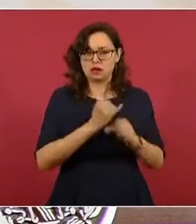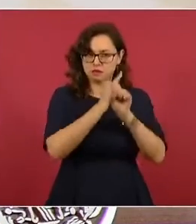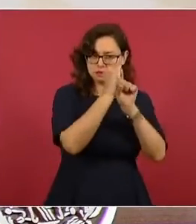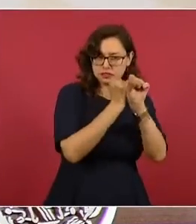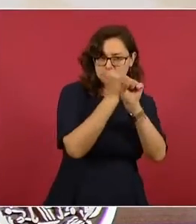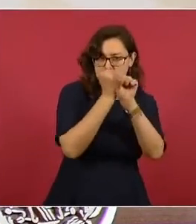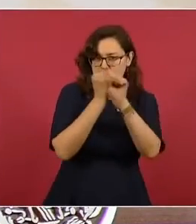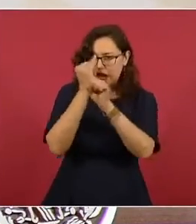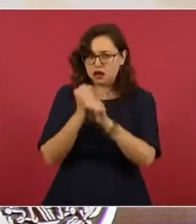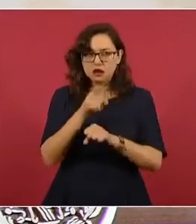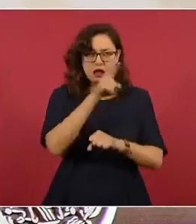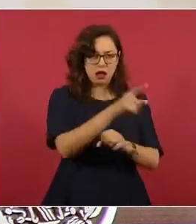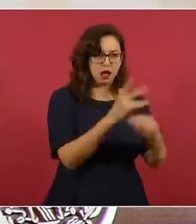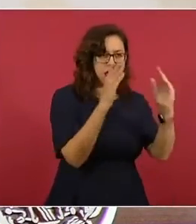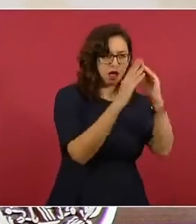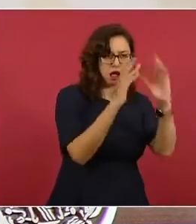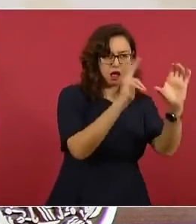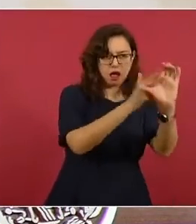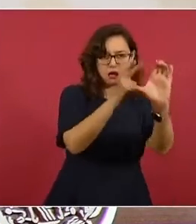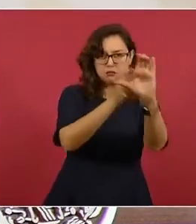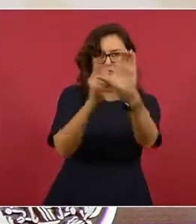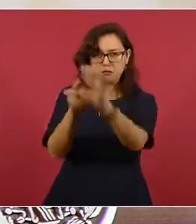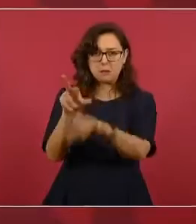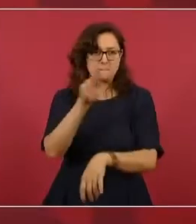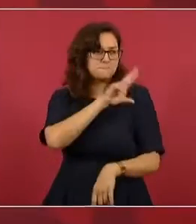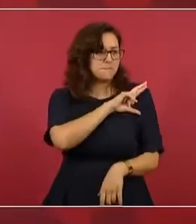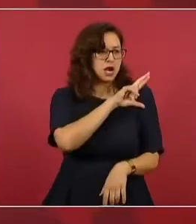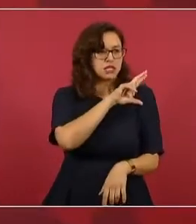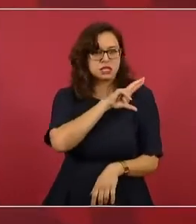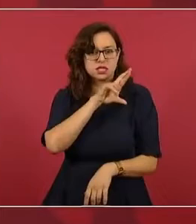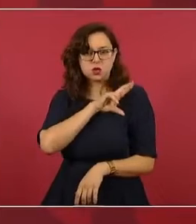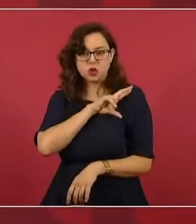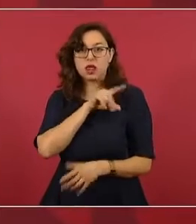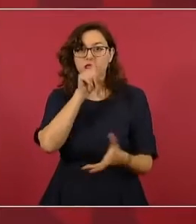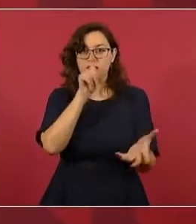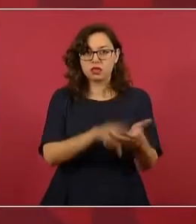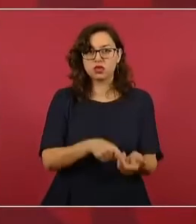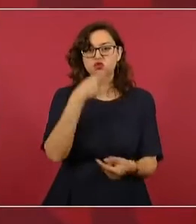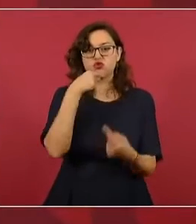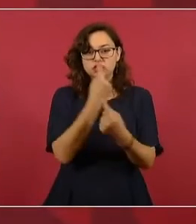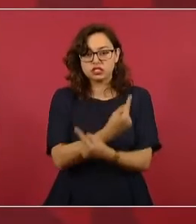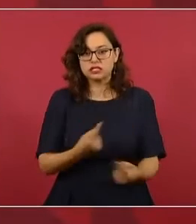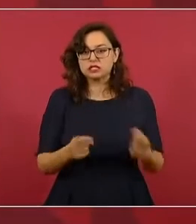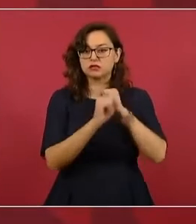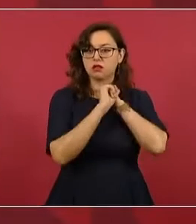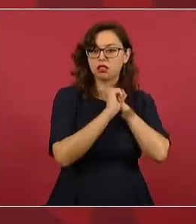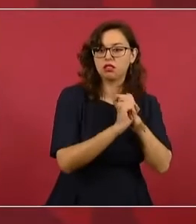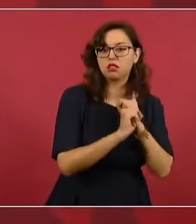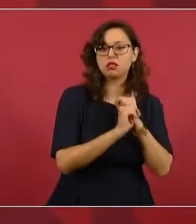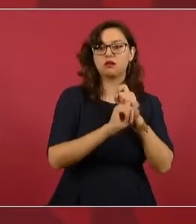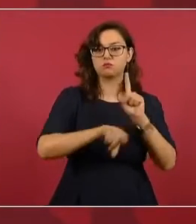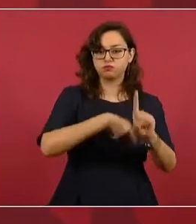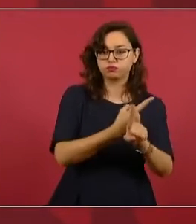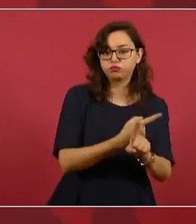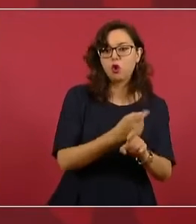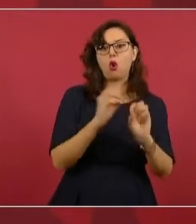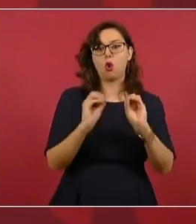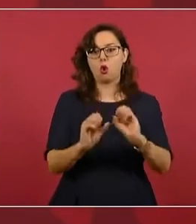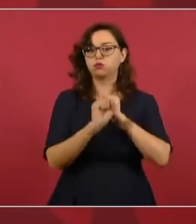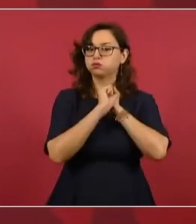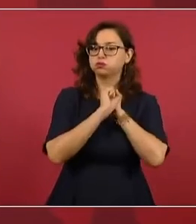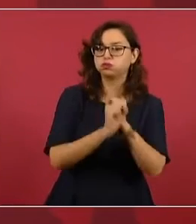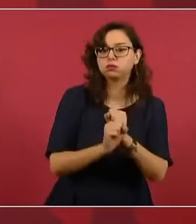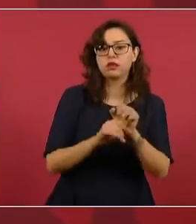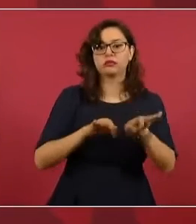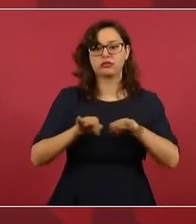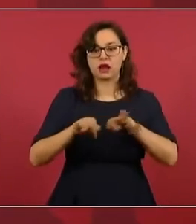digamos, particulares y en especial los que tienen los temas de tratas, no solamente de trata, no solamente de